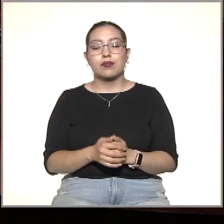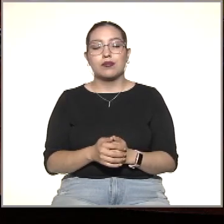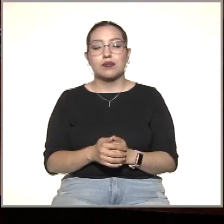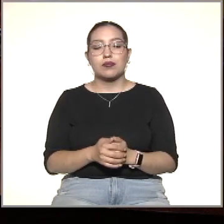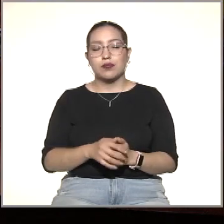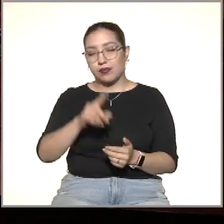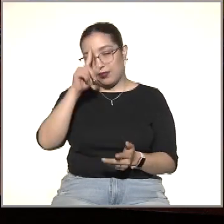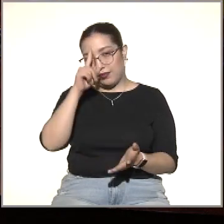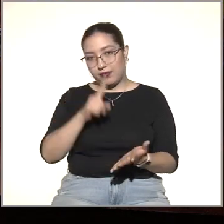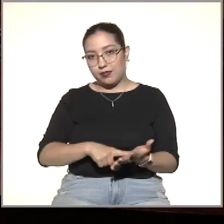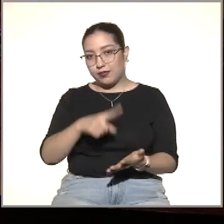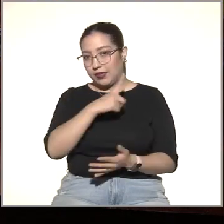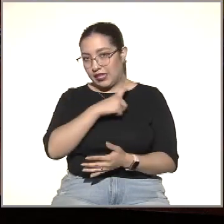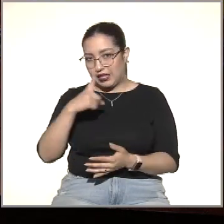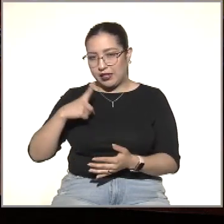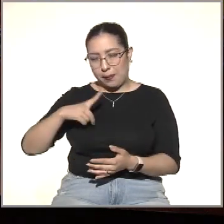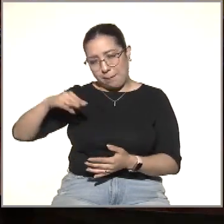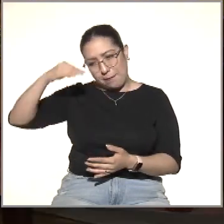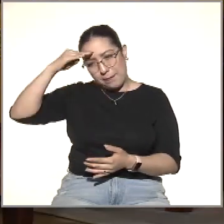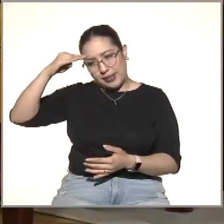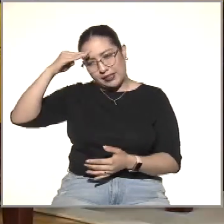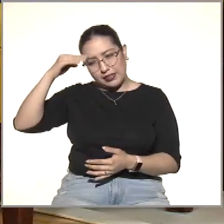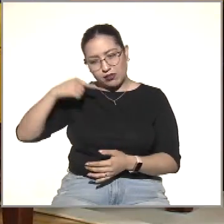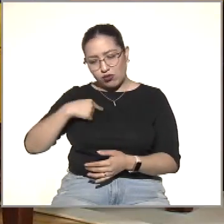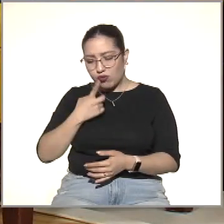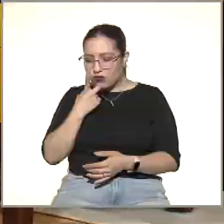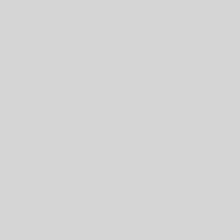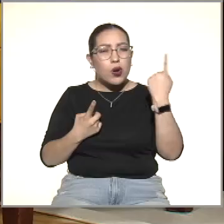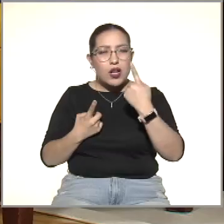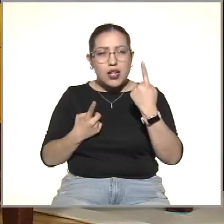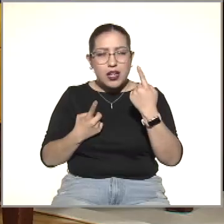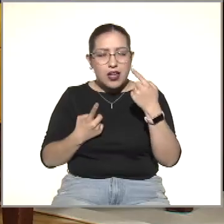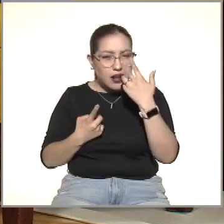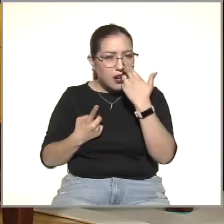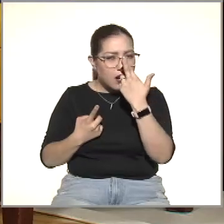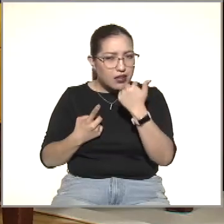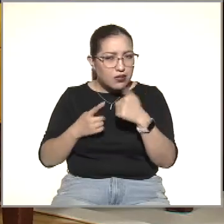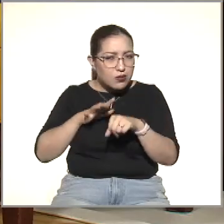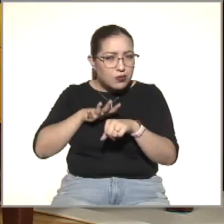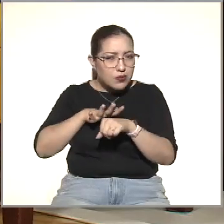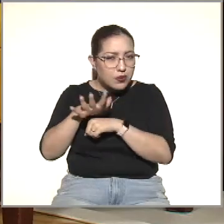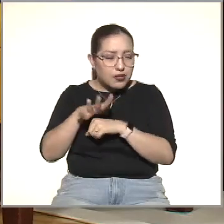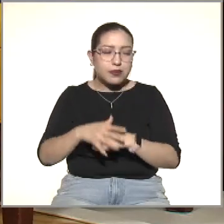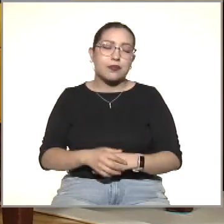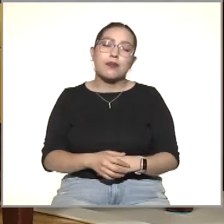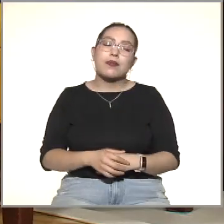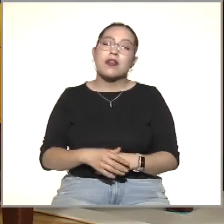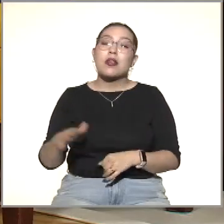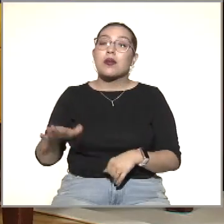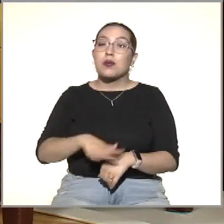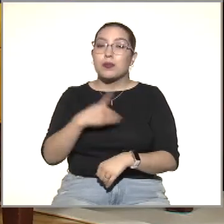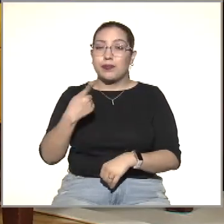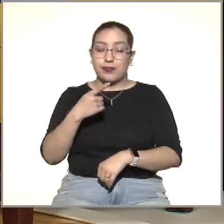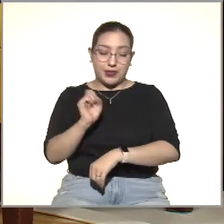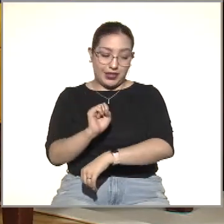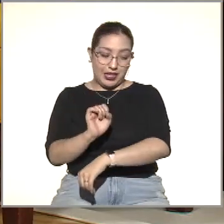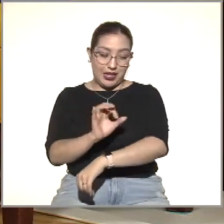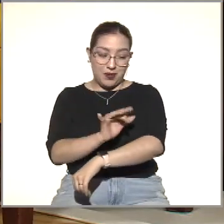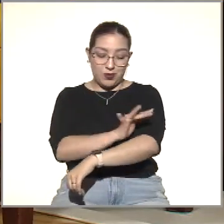¿Cómo lo decimos? ¿Para qué lo decimos? Hay que pensar un poquito, un poquito. Sabemos que con las emociones, ¿no? Las emociones